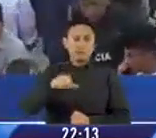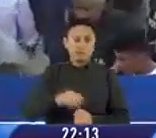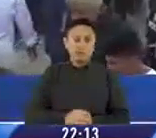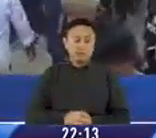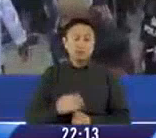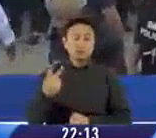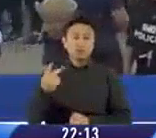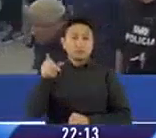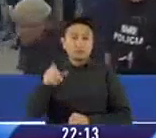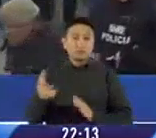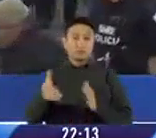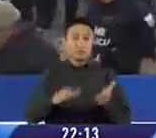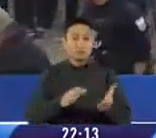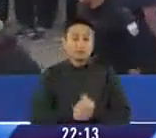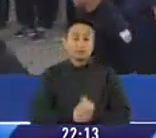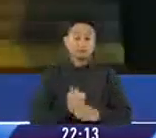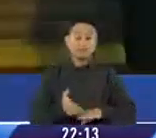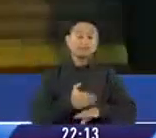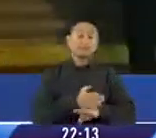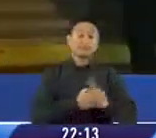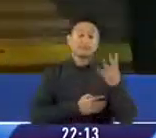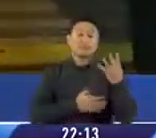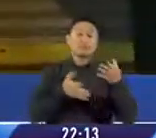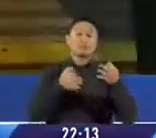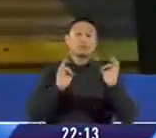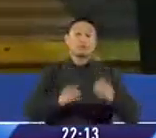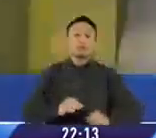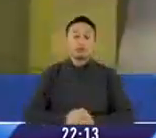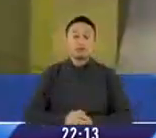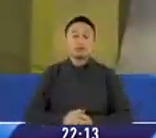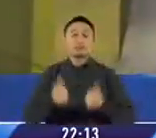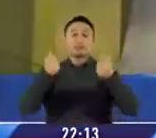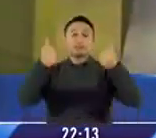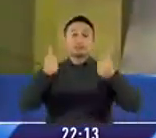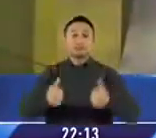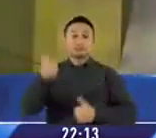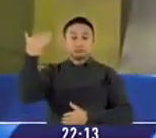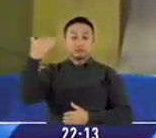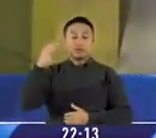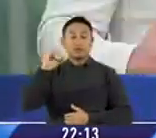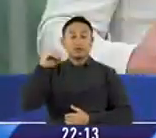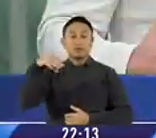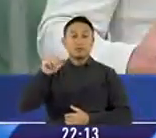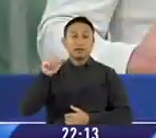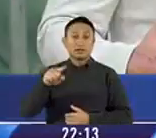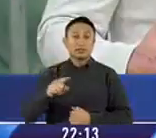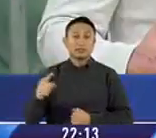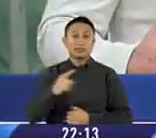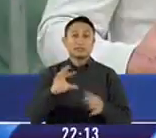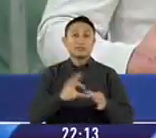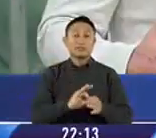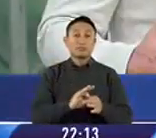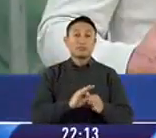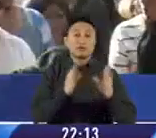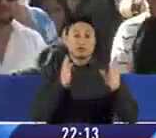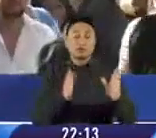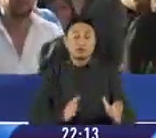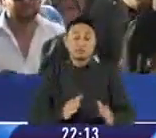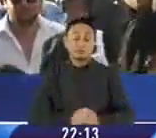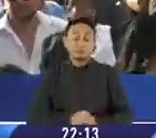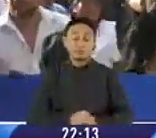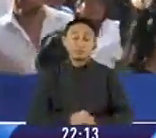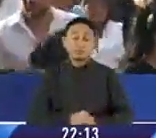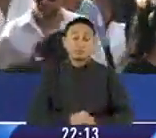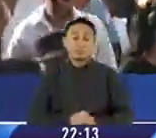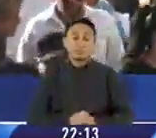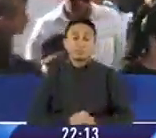en 8 meses. El pasado 4 de febrero asesinaron al candidato a alcalde Omar Menéndez, compañero militante de Soledispa, quien en su momento